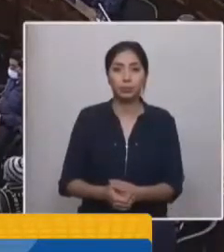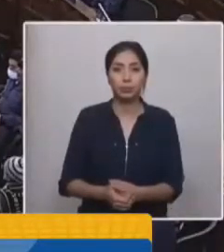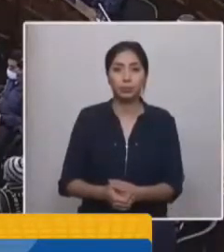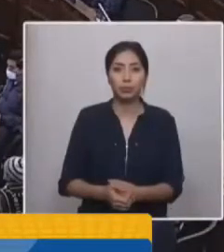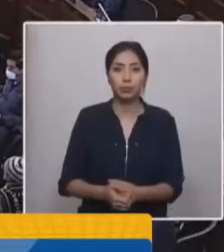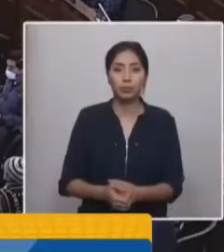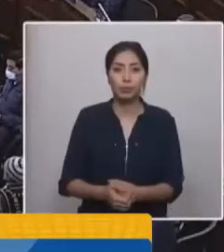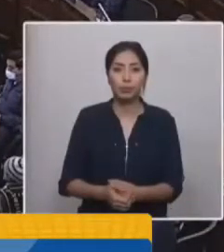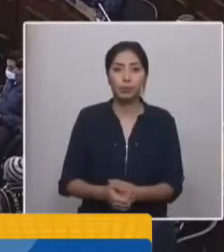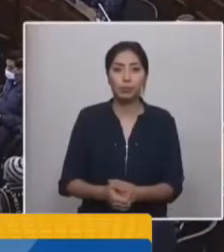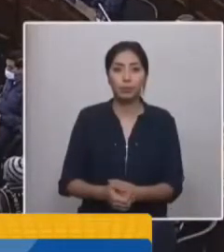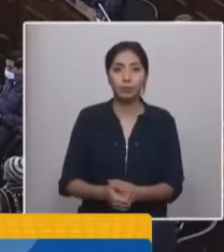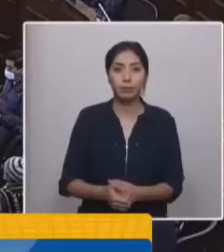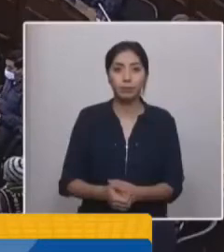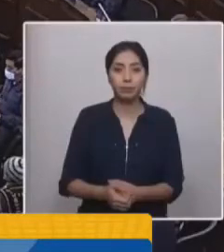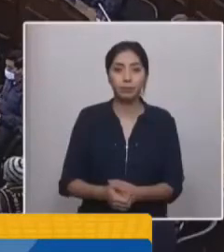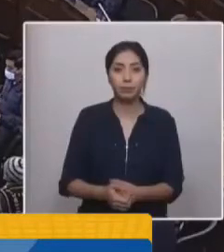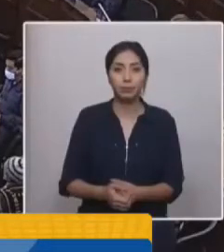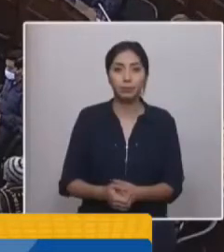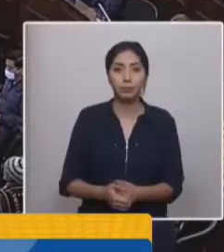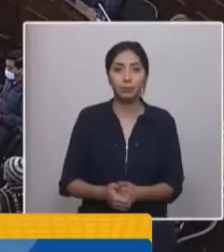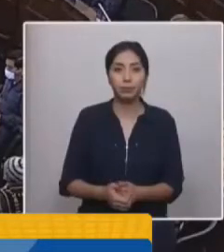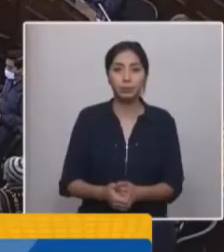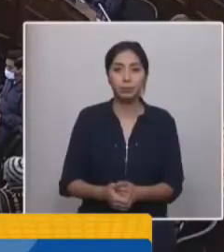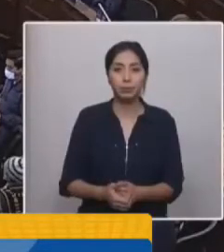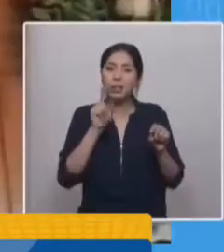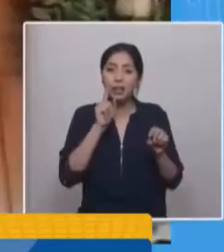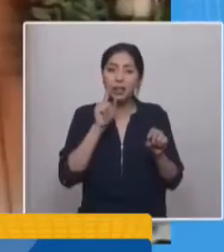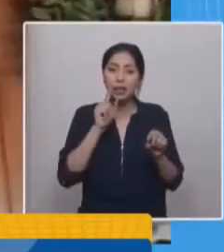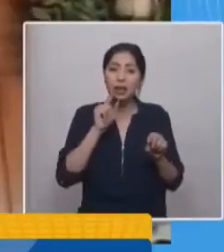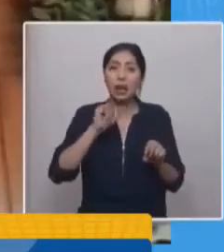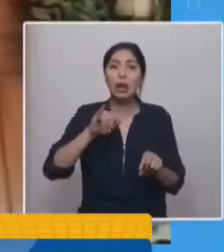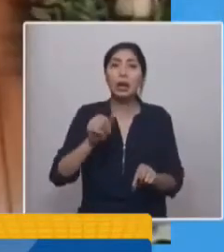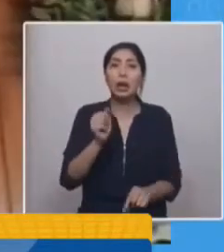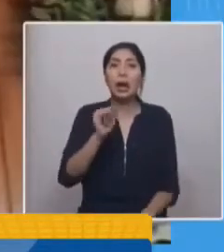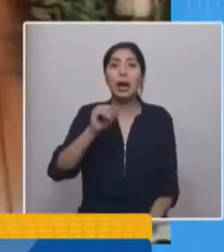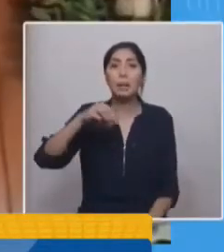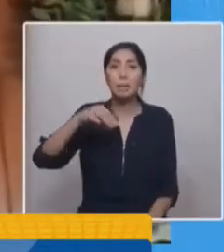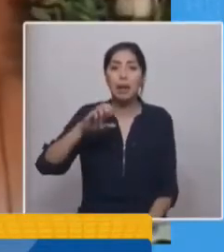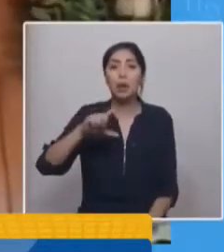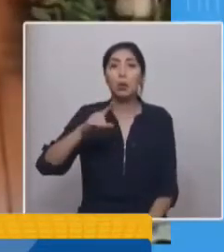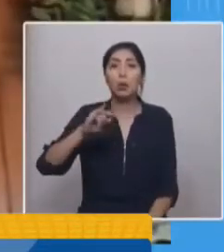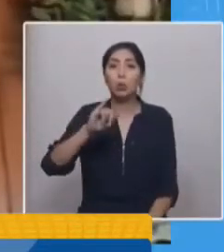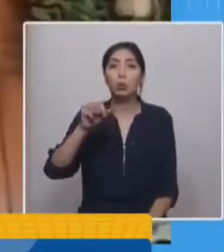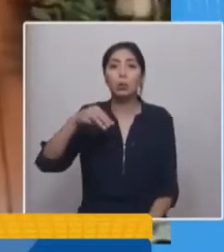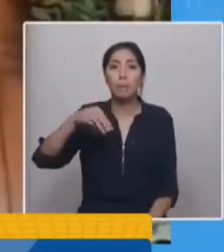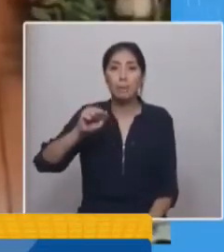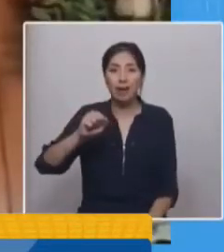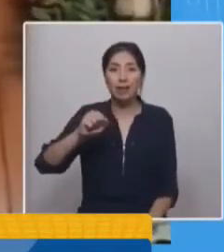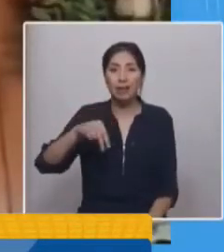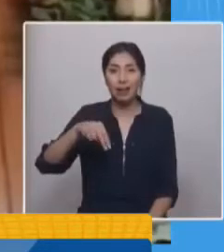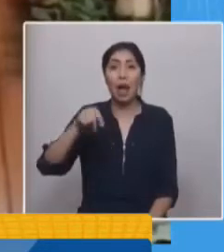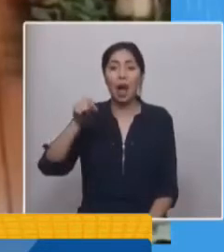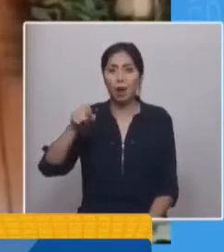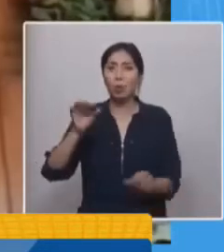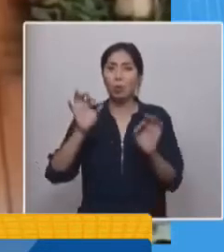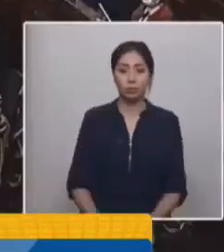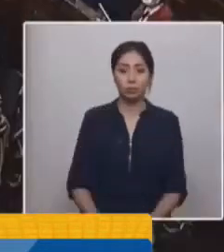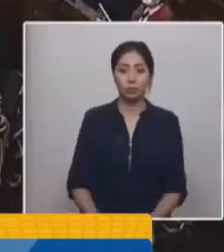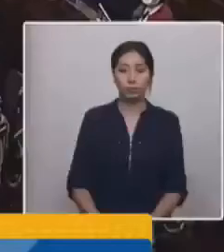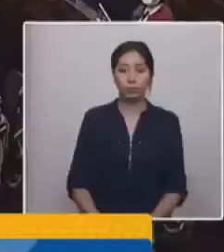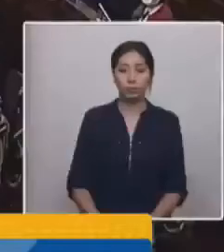se va a dar en la tramitación de fondo. Pero ¿qué nos asegura eso a nosotros como ciudadanos, como familias, apoderados, profesores y más de 32